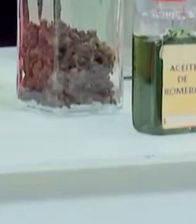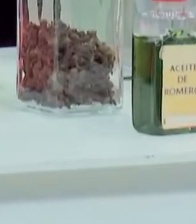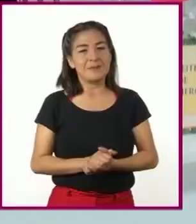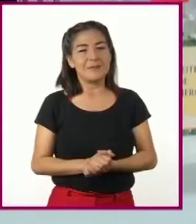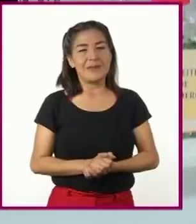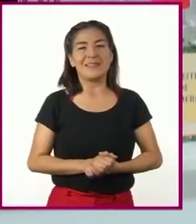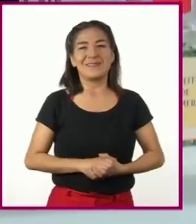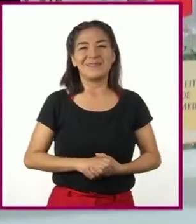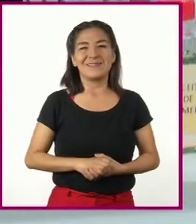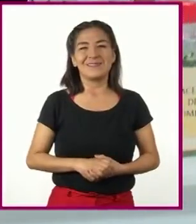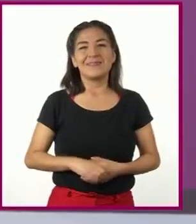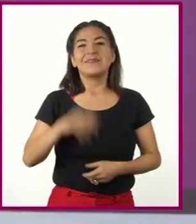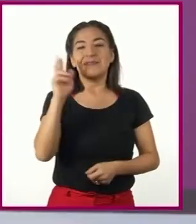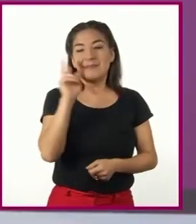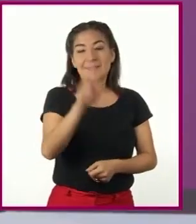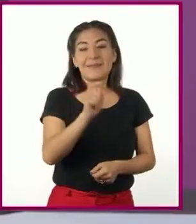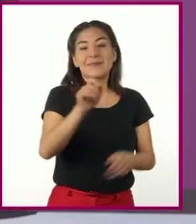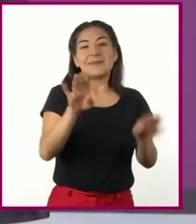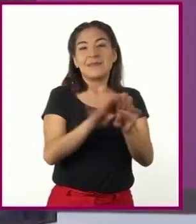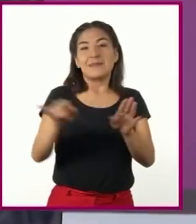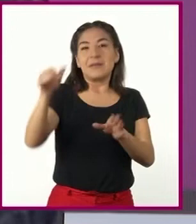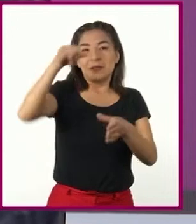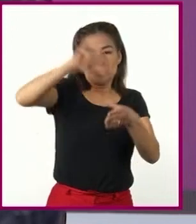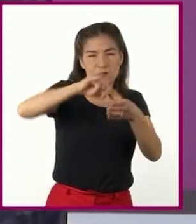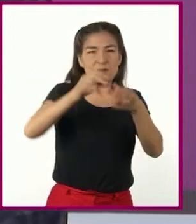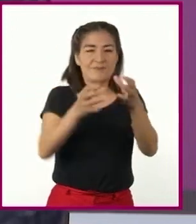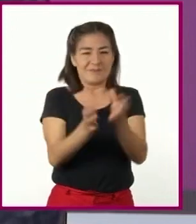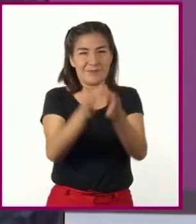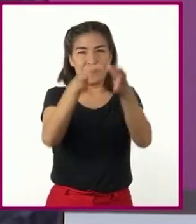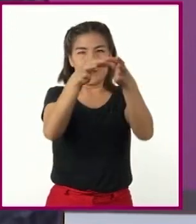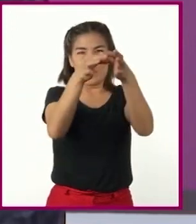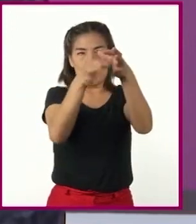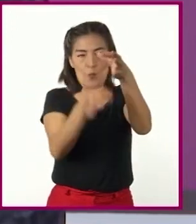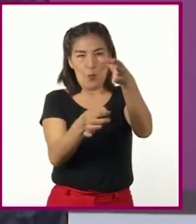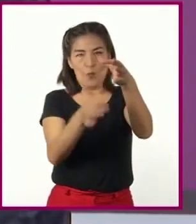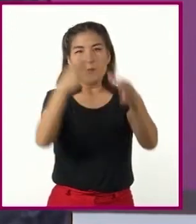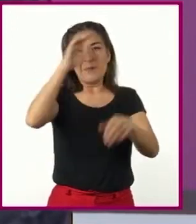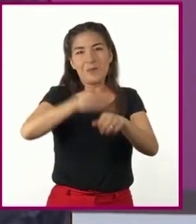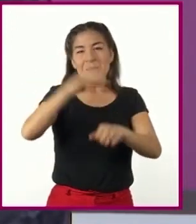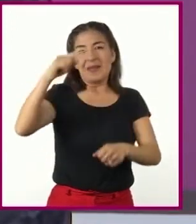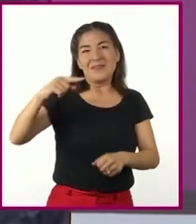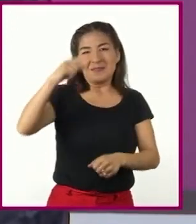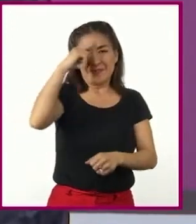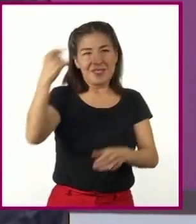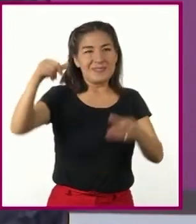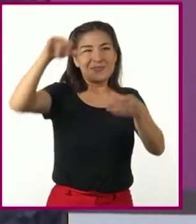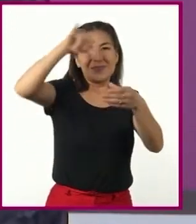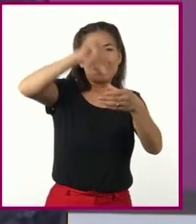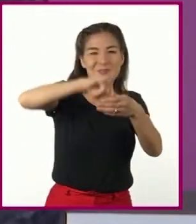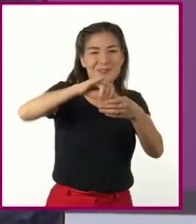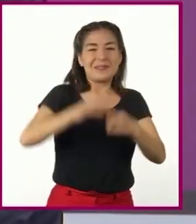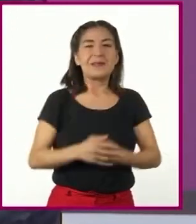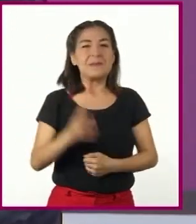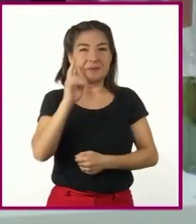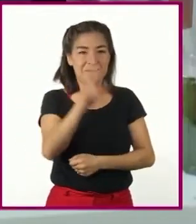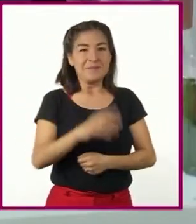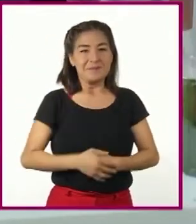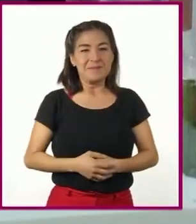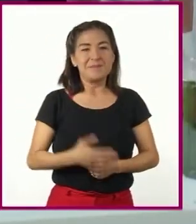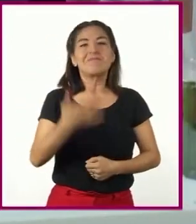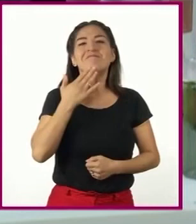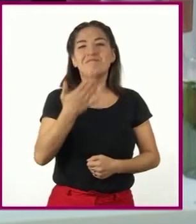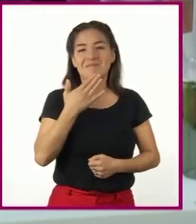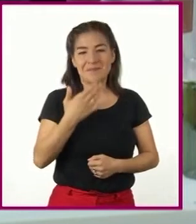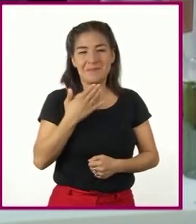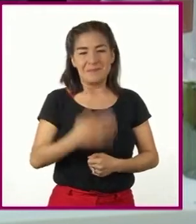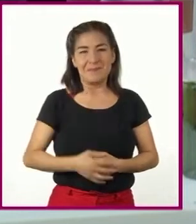Pueden utilizar un recipiente y un embudo para que les sea más fácil trasvasar los líquidos. Muy bien. Este nos servirá como